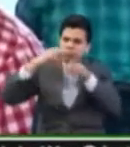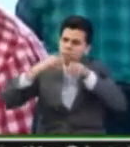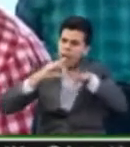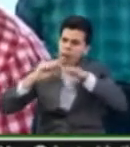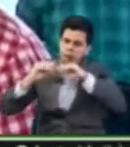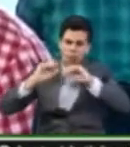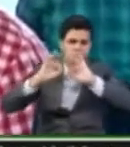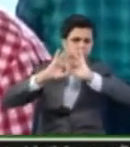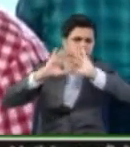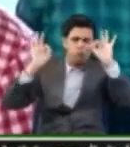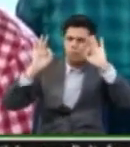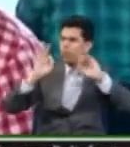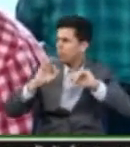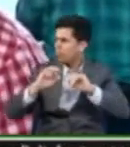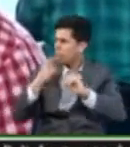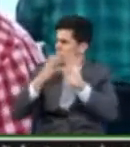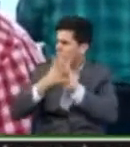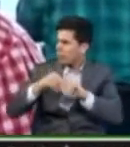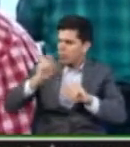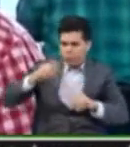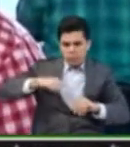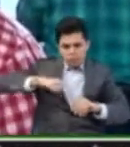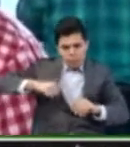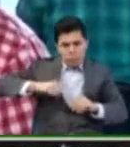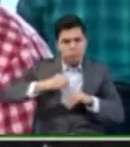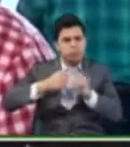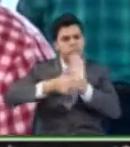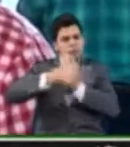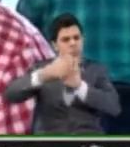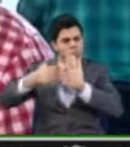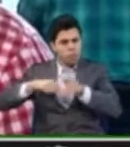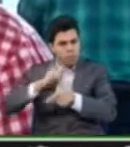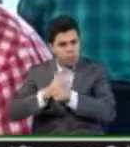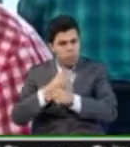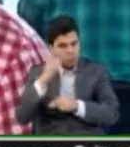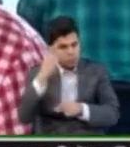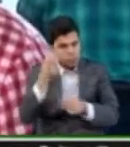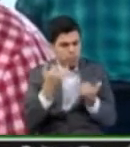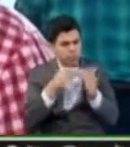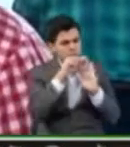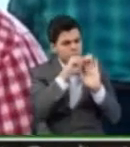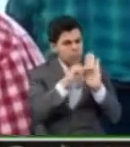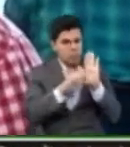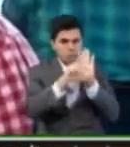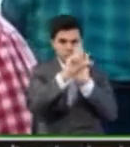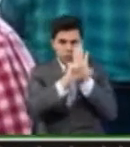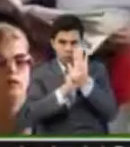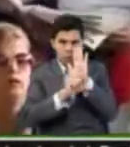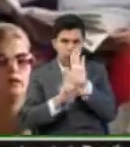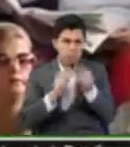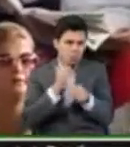Llamar a la tranquilidad porque el derecho que estamos ejerciendo es un derecho constitucional, amparado en normas legales, nacionales